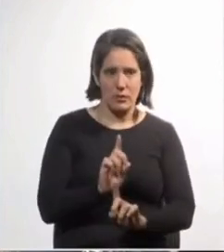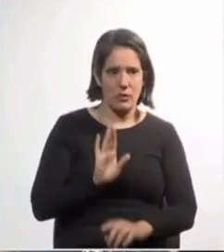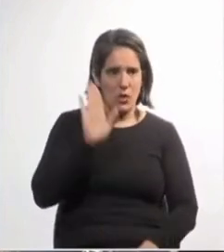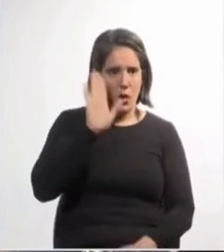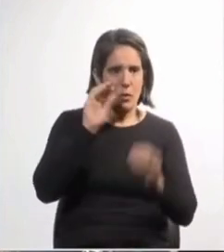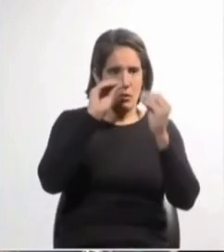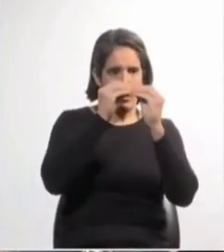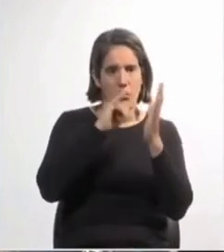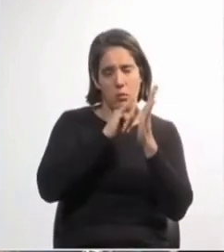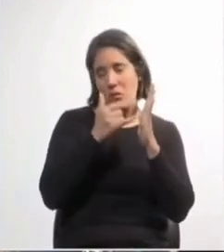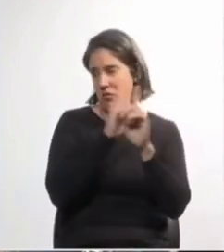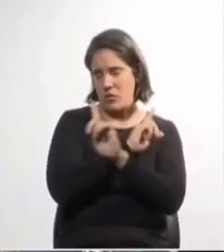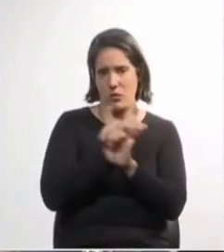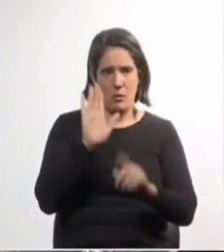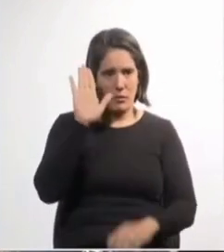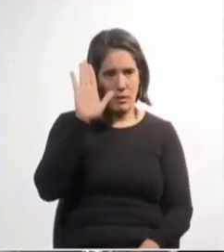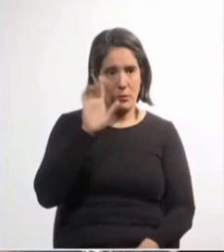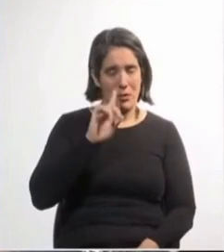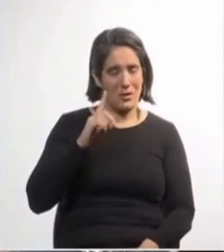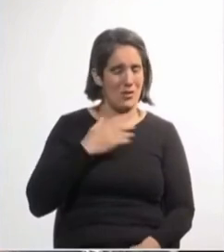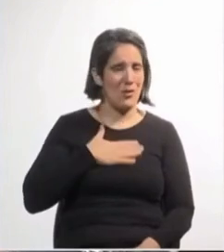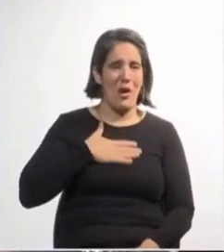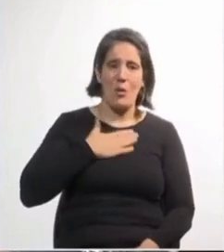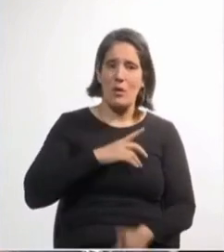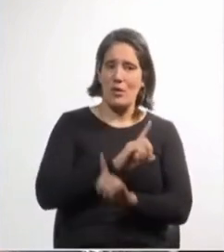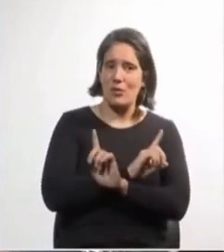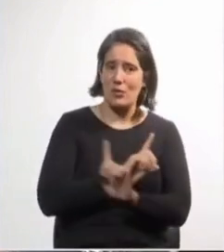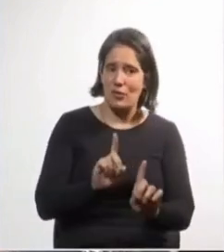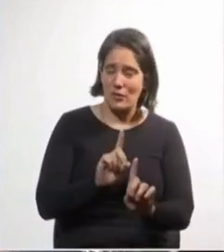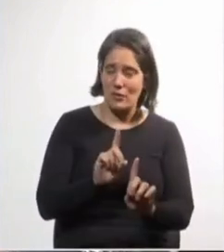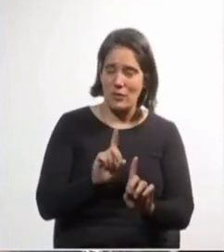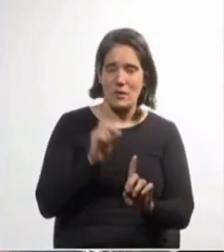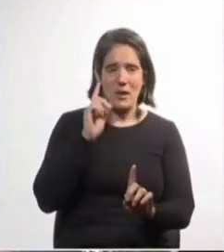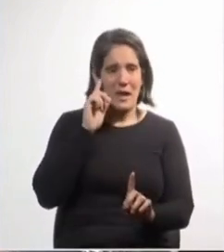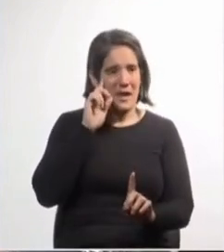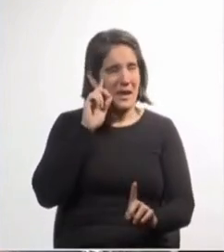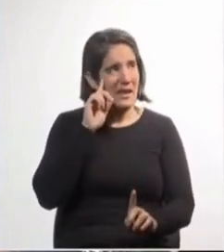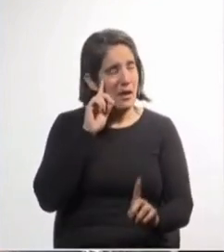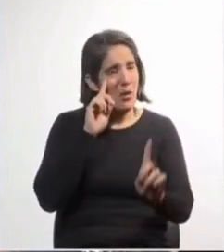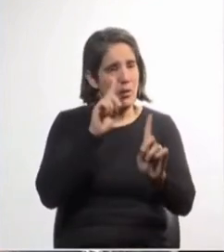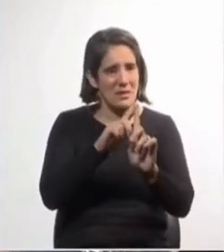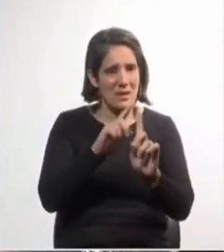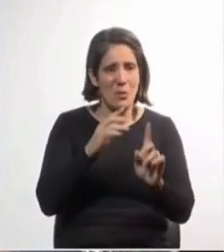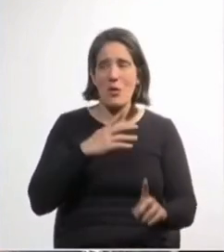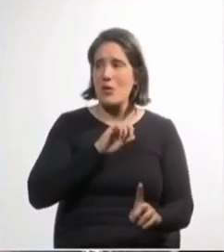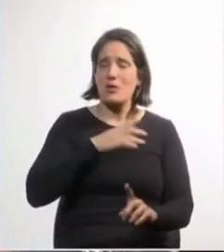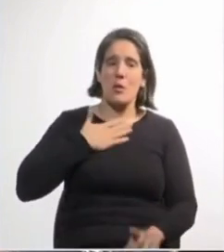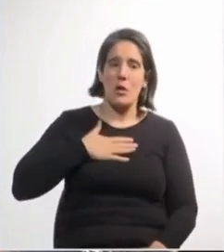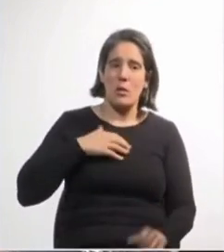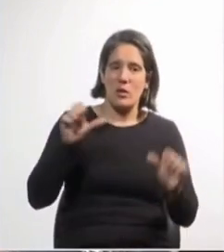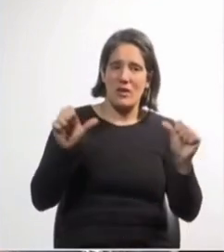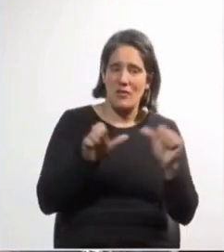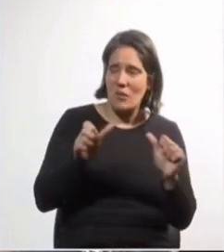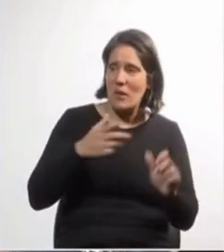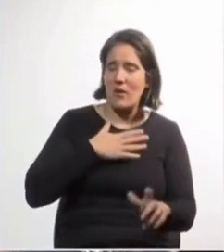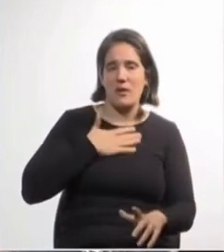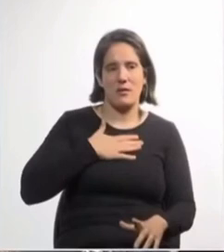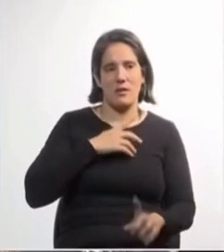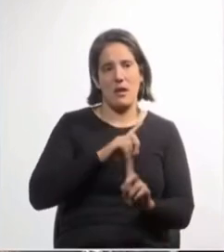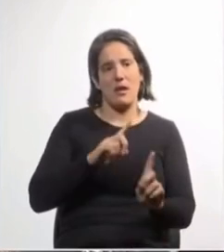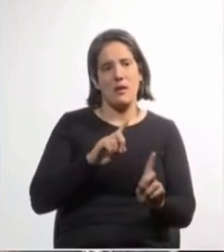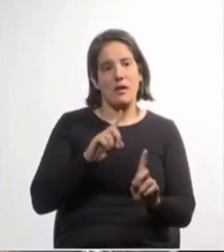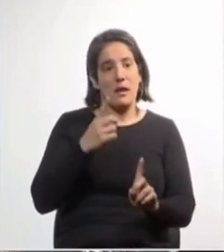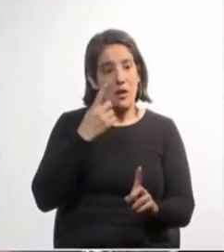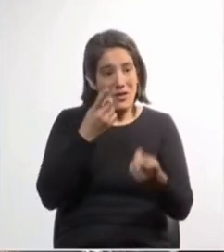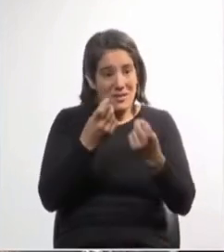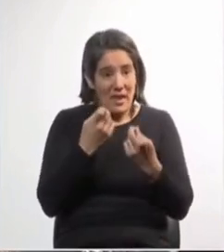de cuentas porque discrepamos con la visión y la acción de la estrategia fiscal de cara a las